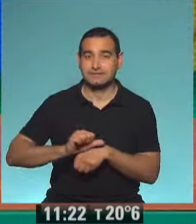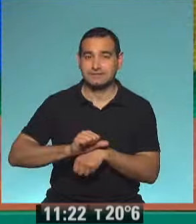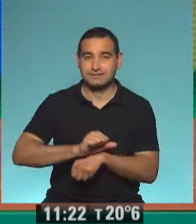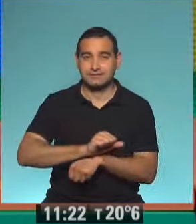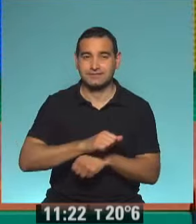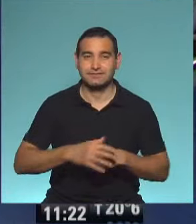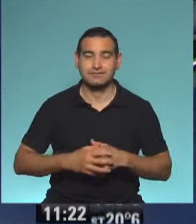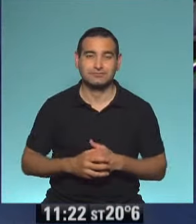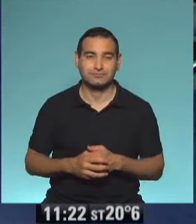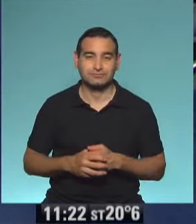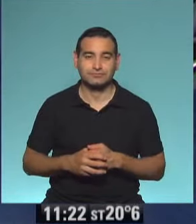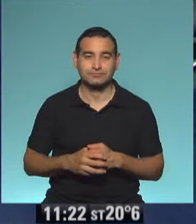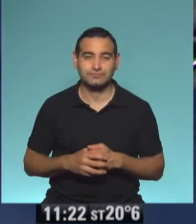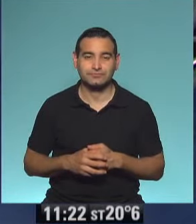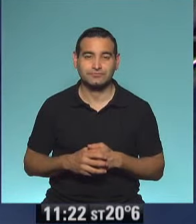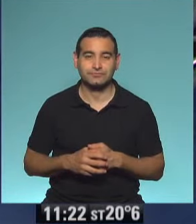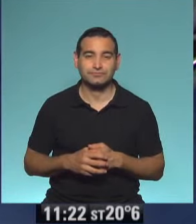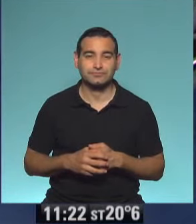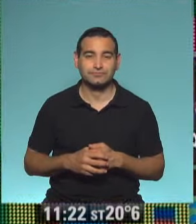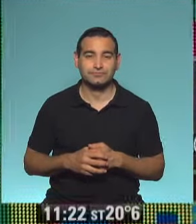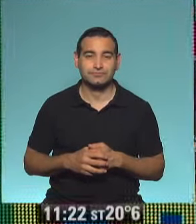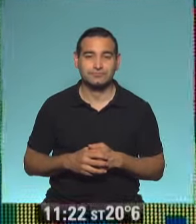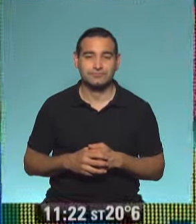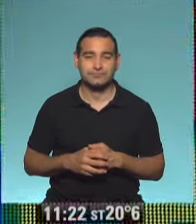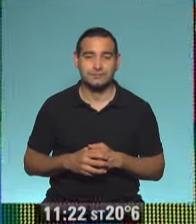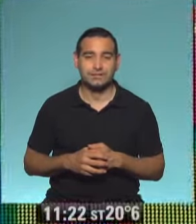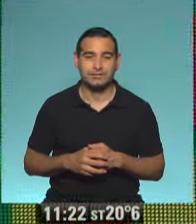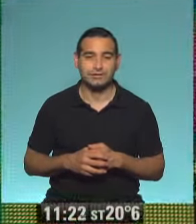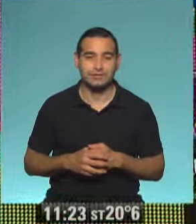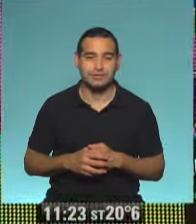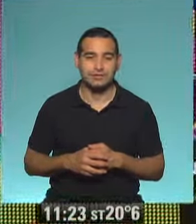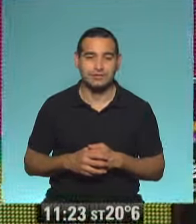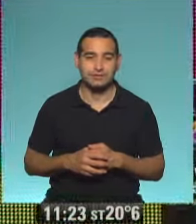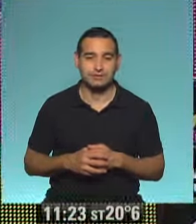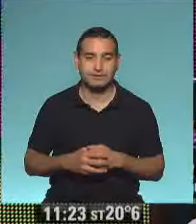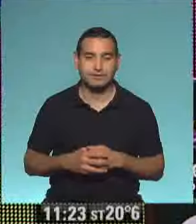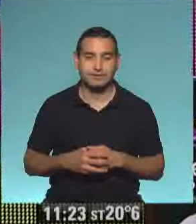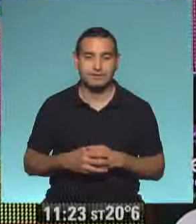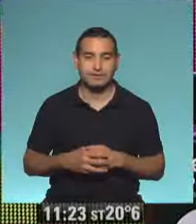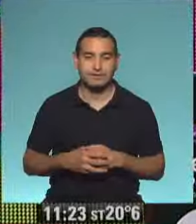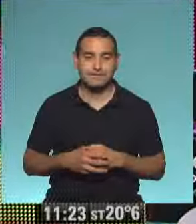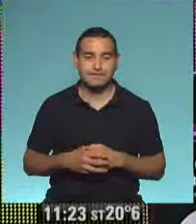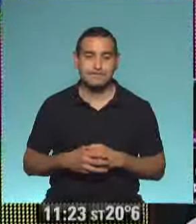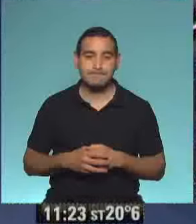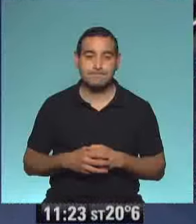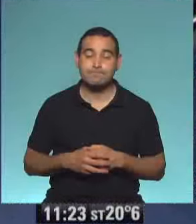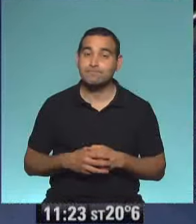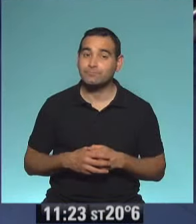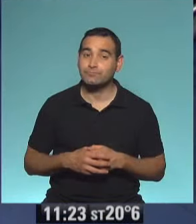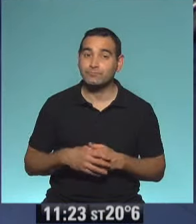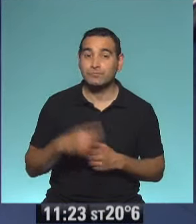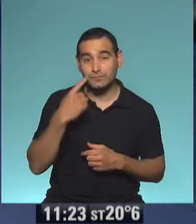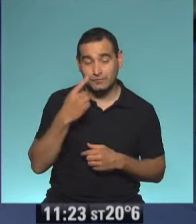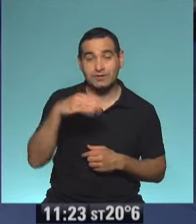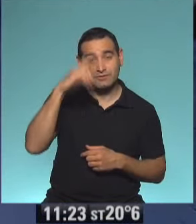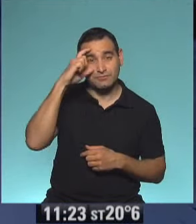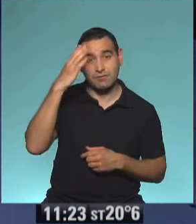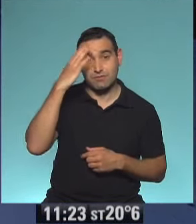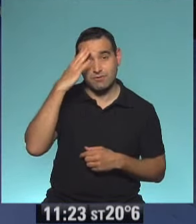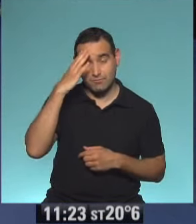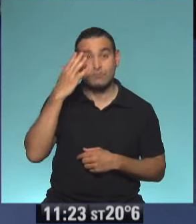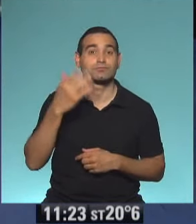hace estos juegos, que le encanta jugar. Y hay algunos que, bueno, son muy conocidos. Por ejemplo, un memotés. Los memotés,